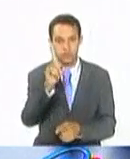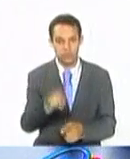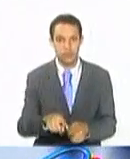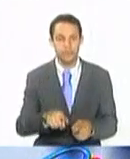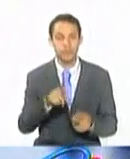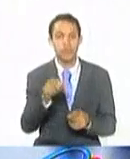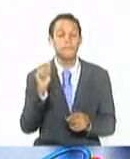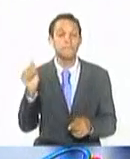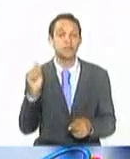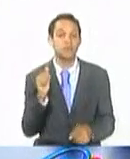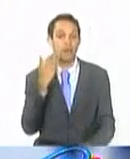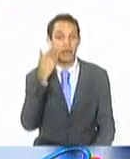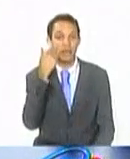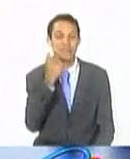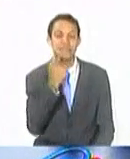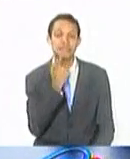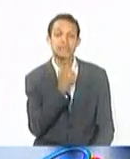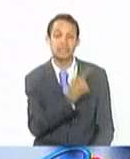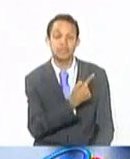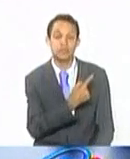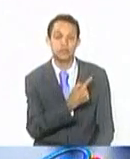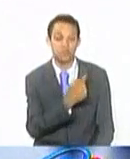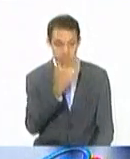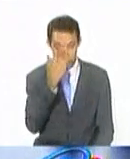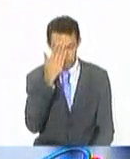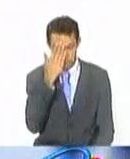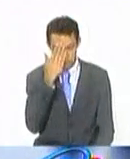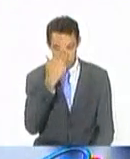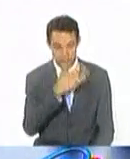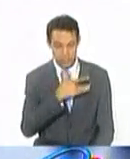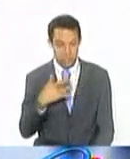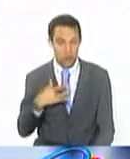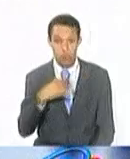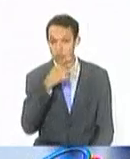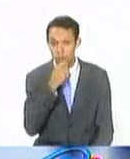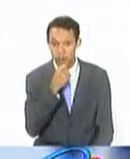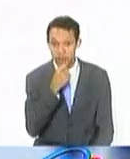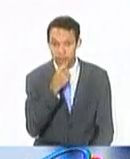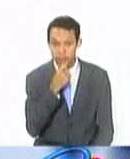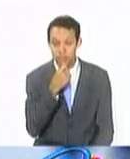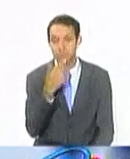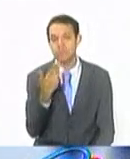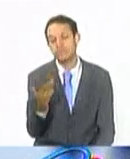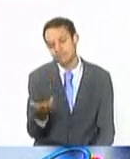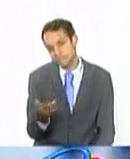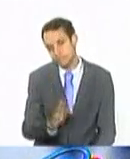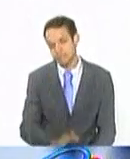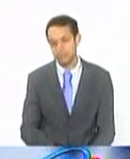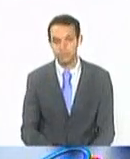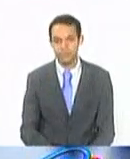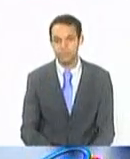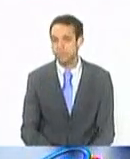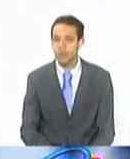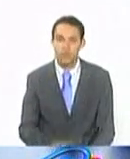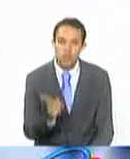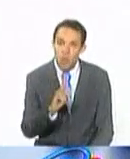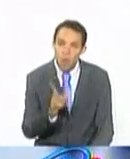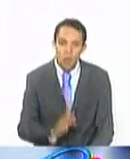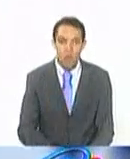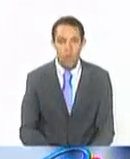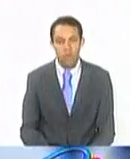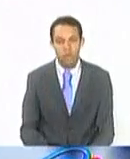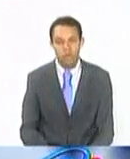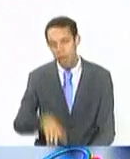que ella expresó cuando dijo Yo sé que no me voy a curar es una frase